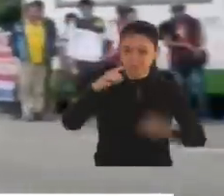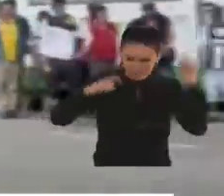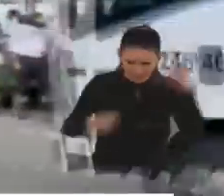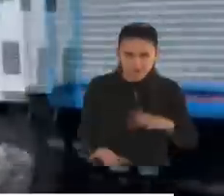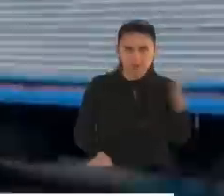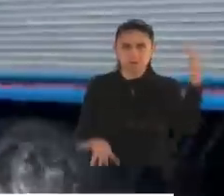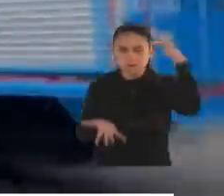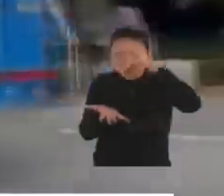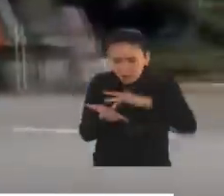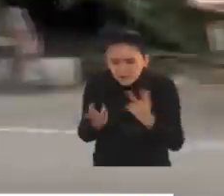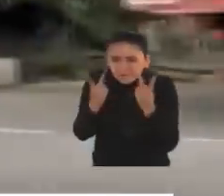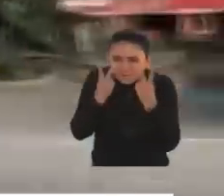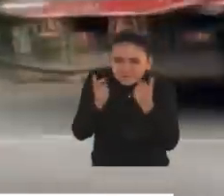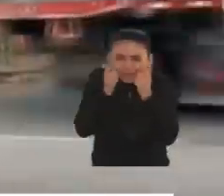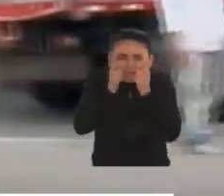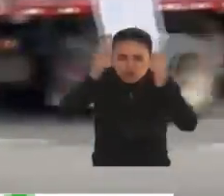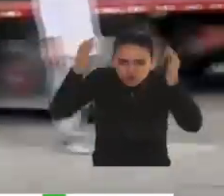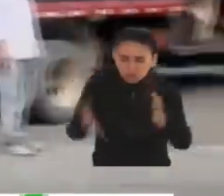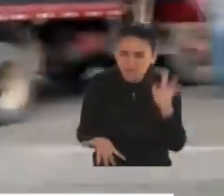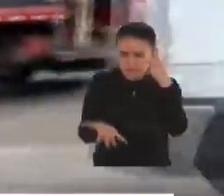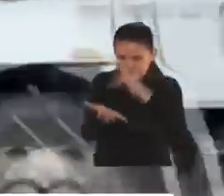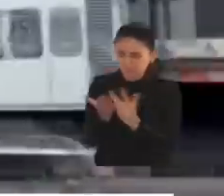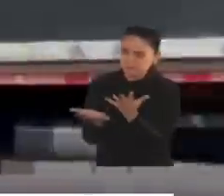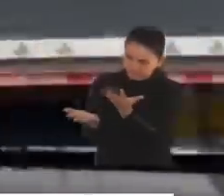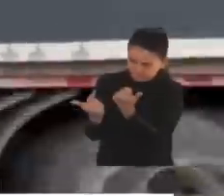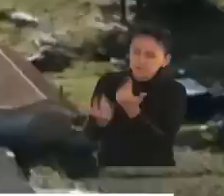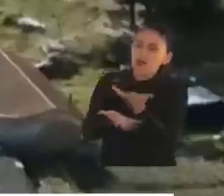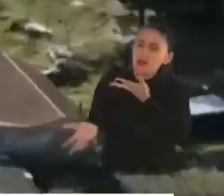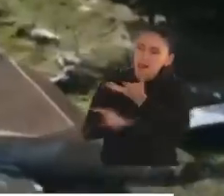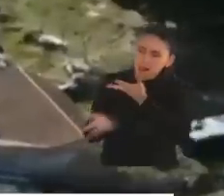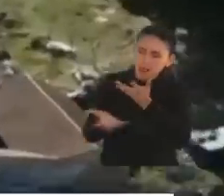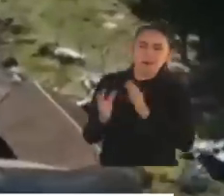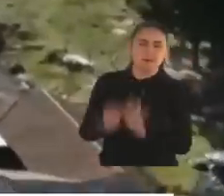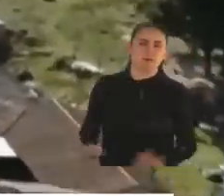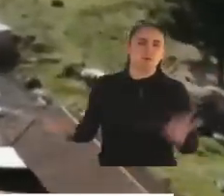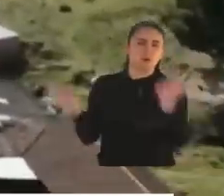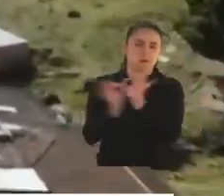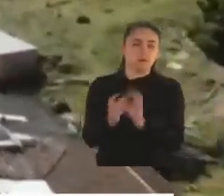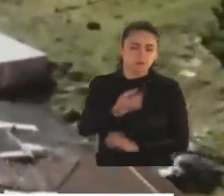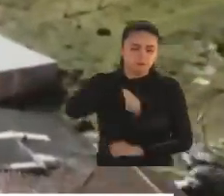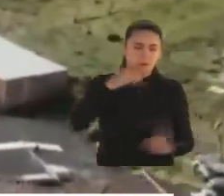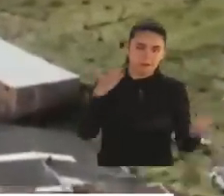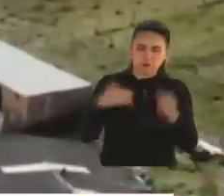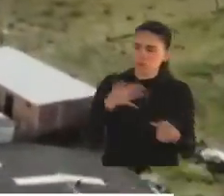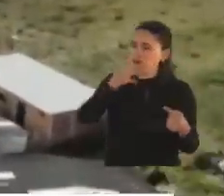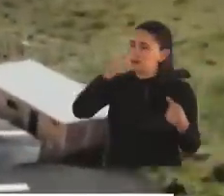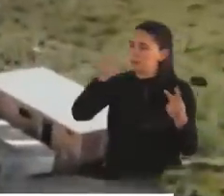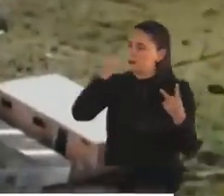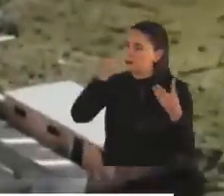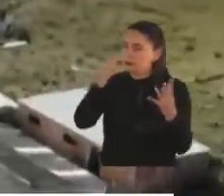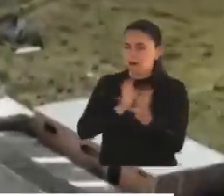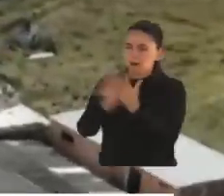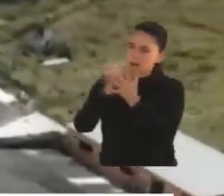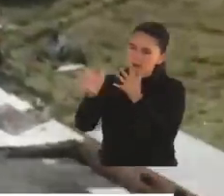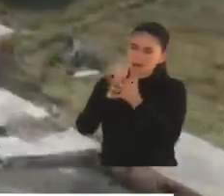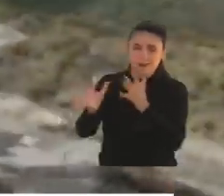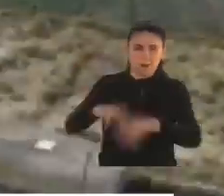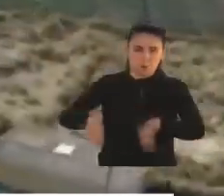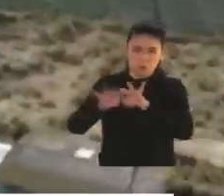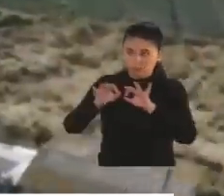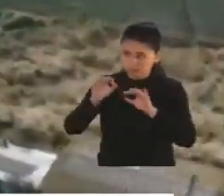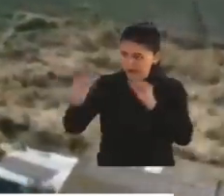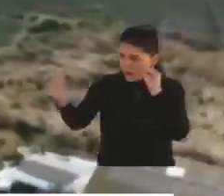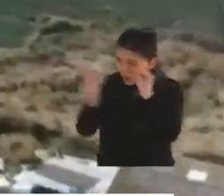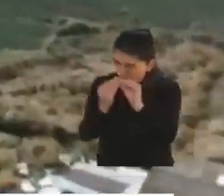días aquí a uno de los municipios del departamento de Santander para escuchar cada una de las denuncias de los campesinos. Esto a cambio de que se levantaran